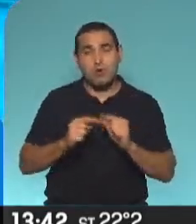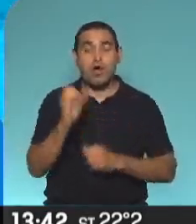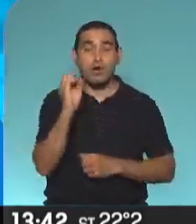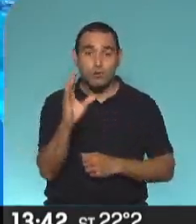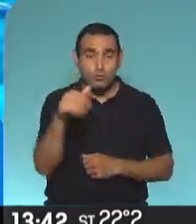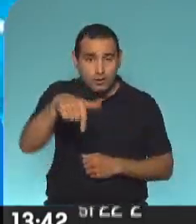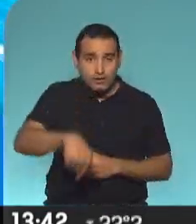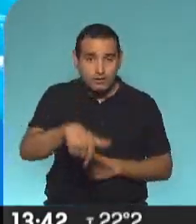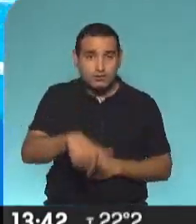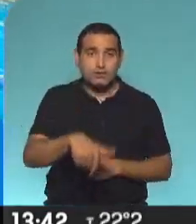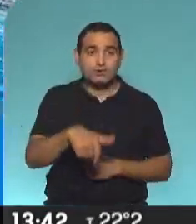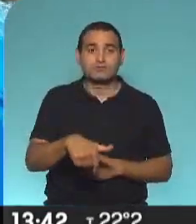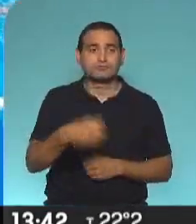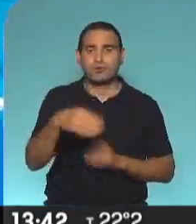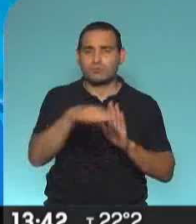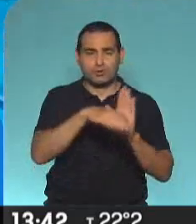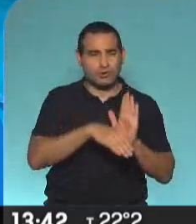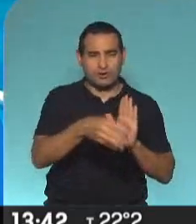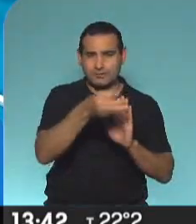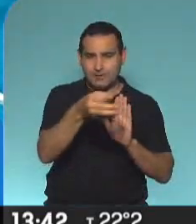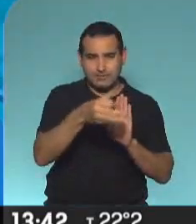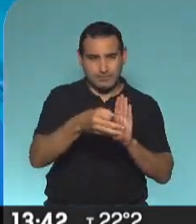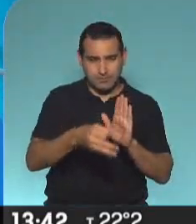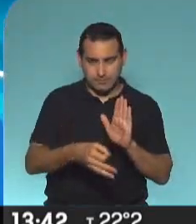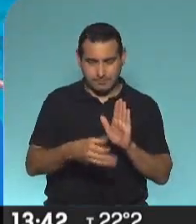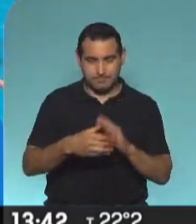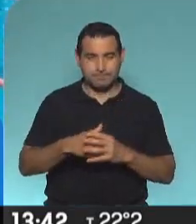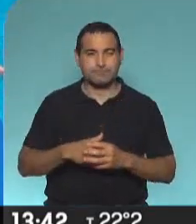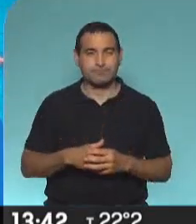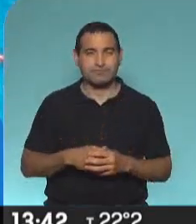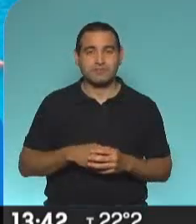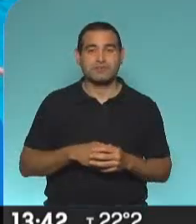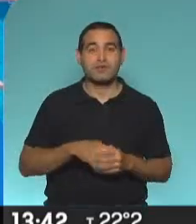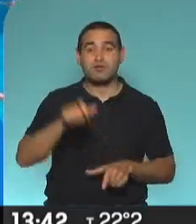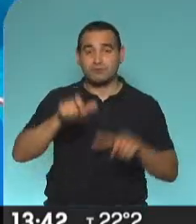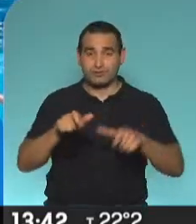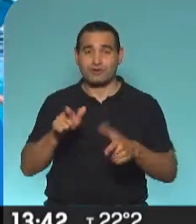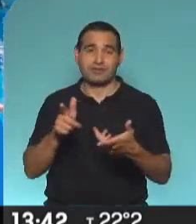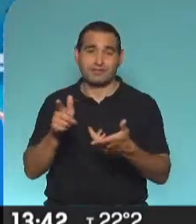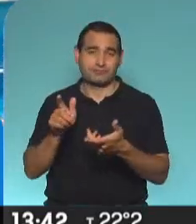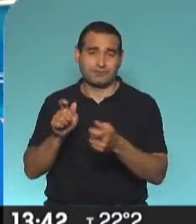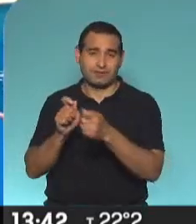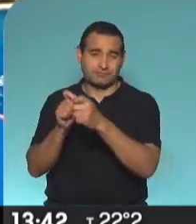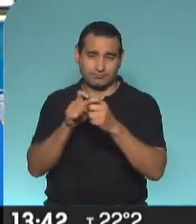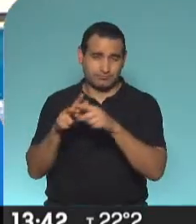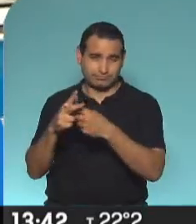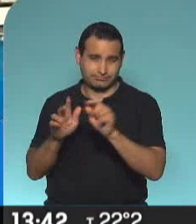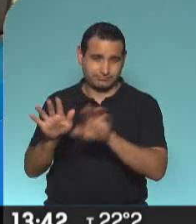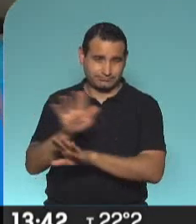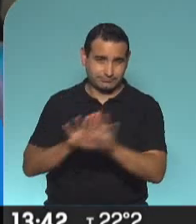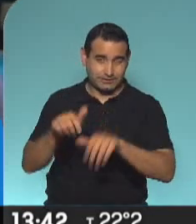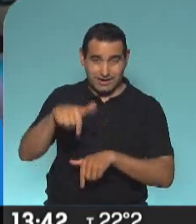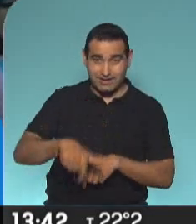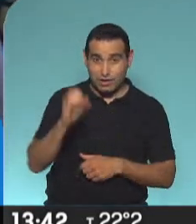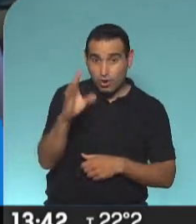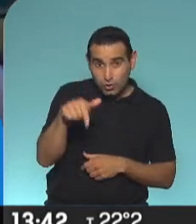está cumpliendo todos los protocolos que están vigentes y la gente de mantenimiento del club, todos los que trabajan acá en el club,